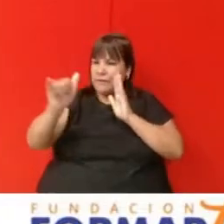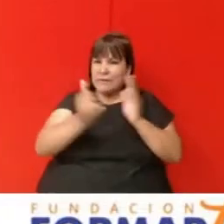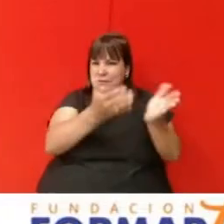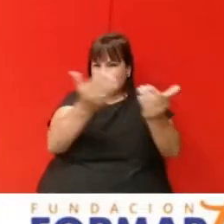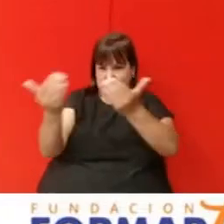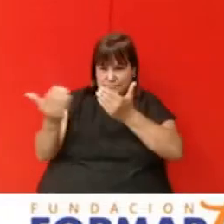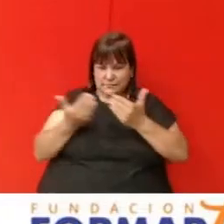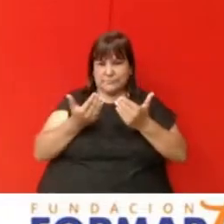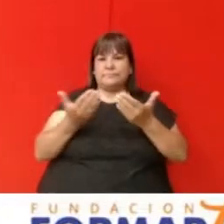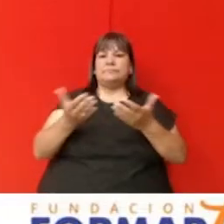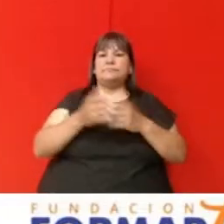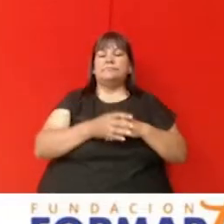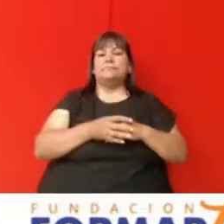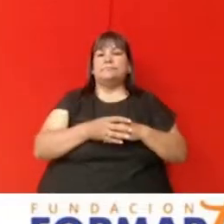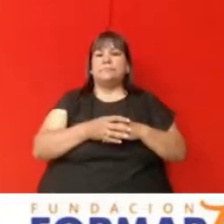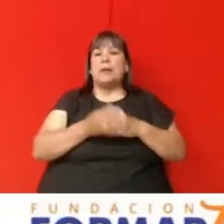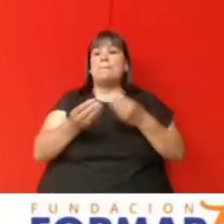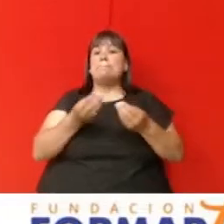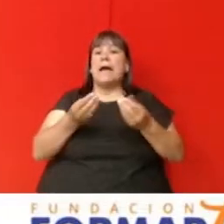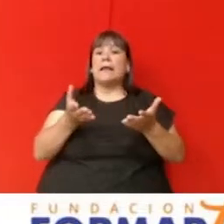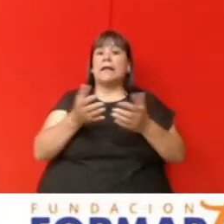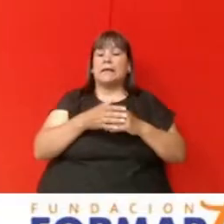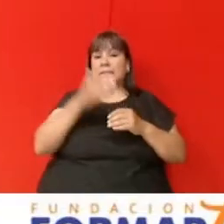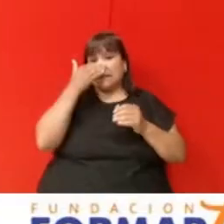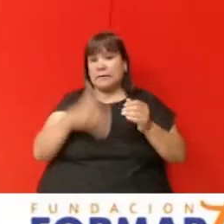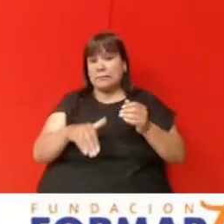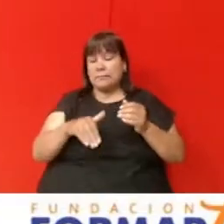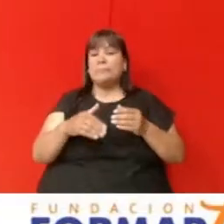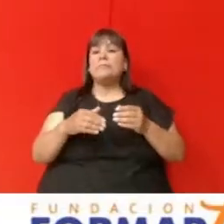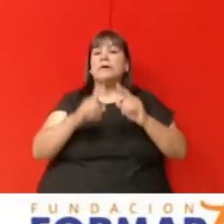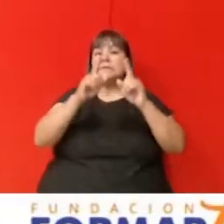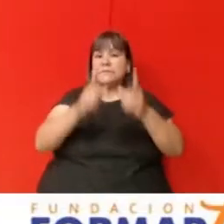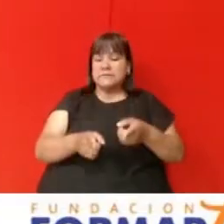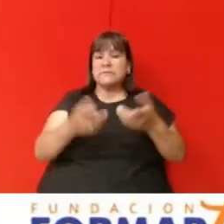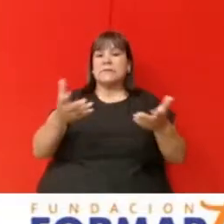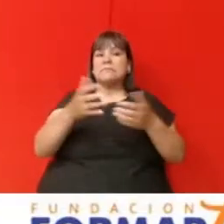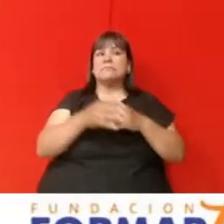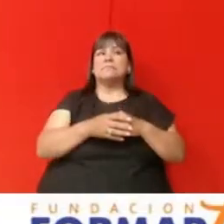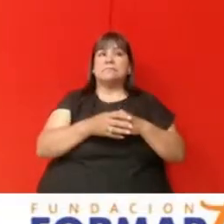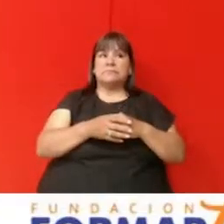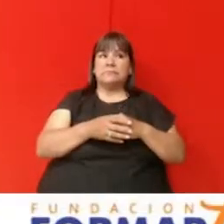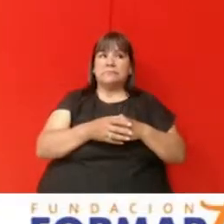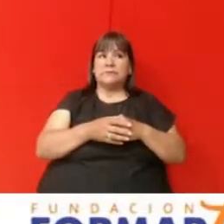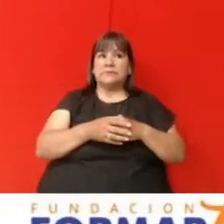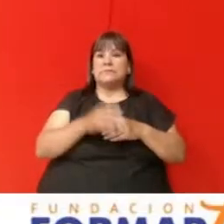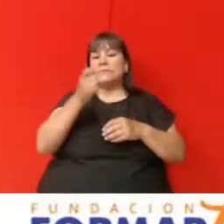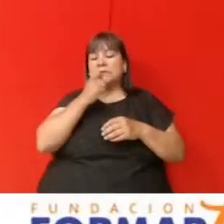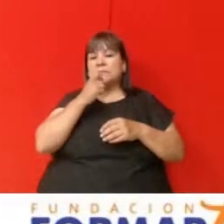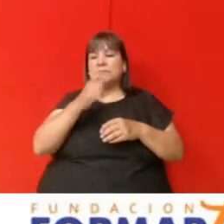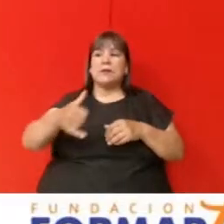información para que después de la llamada, estas son algunas de las cosas que